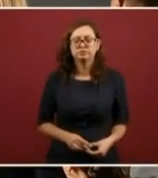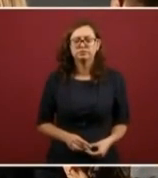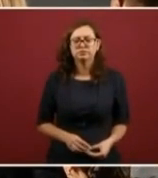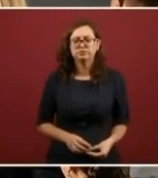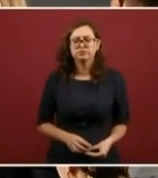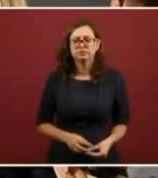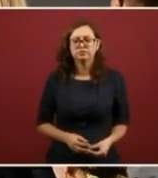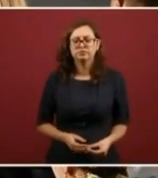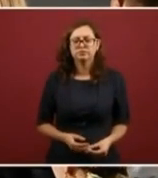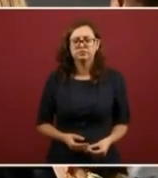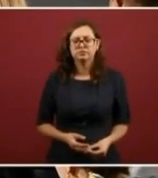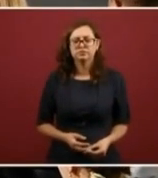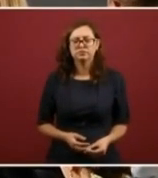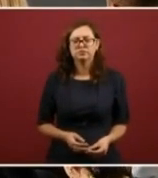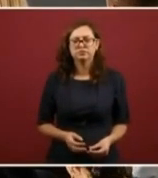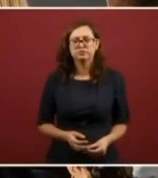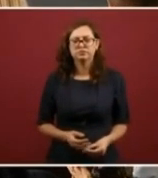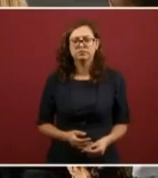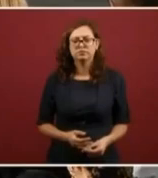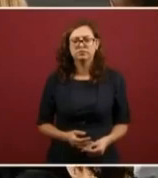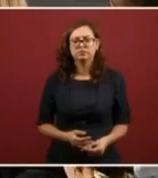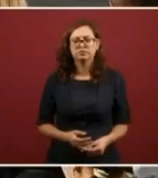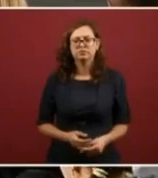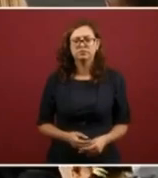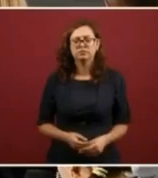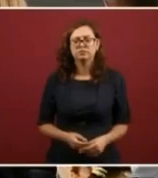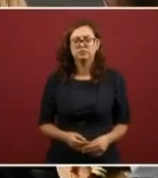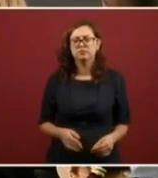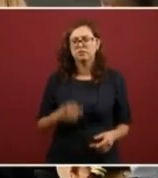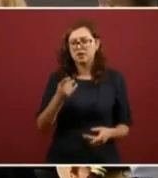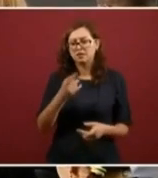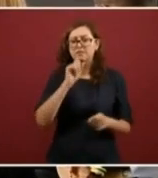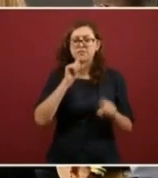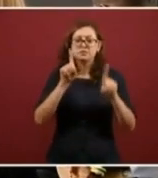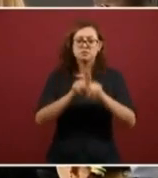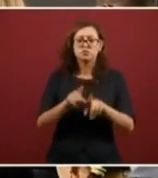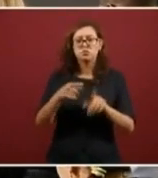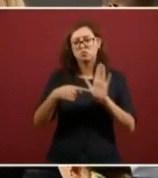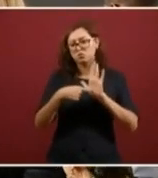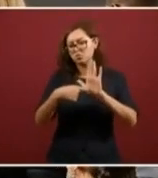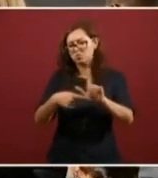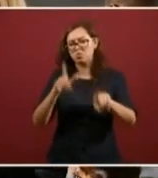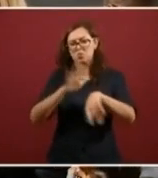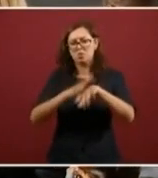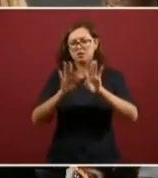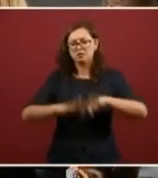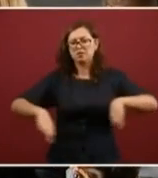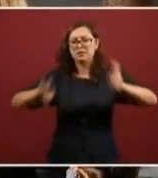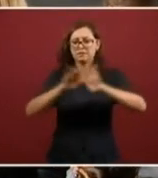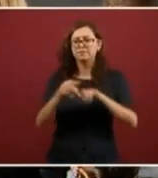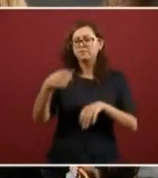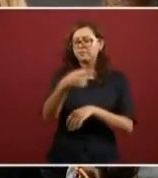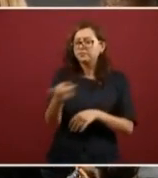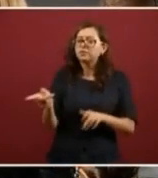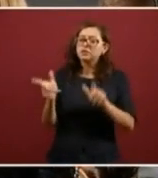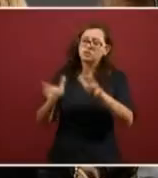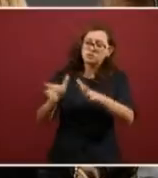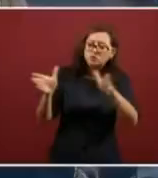Bueno, como ustedes pueden ver, este es uno de los programas prioritarios dirigido, como los anteriores, a los